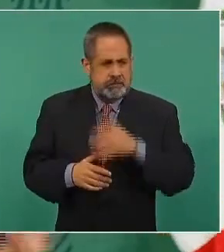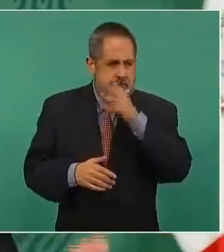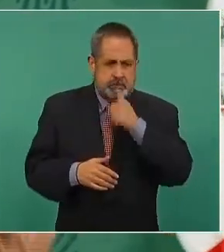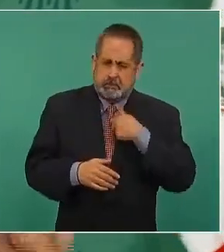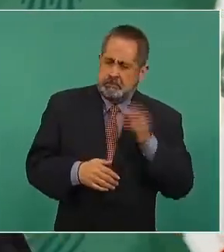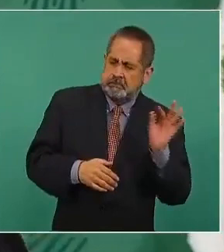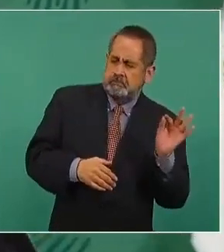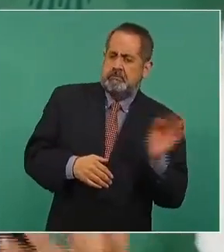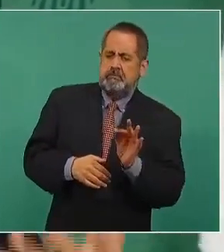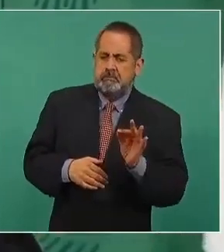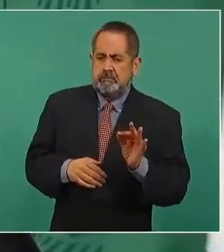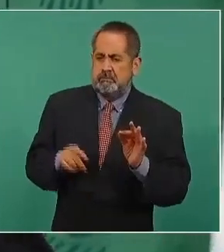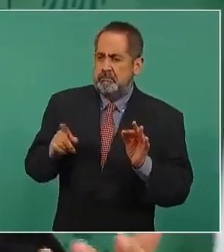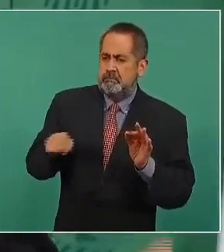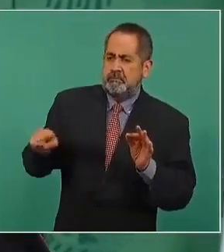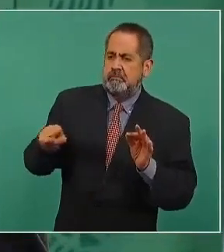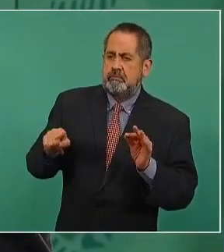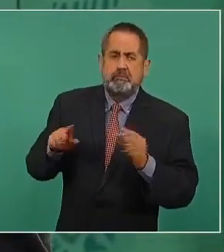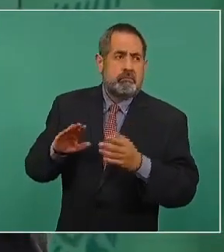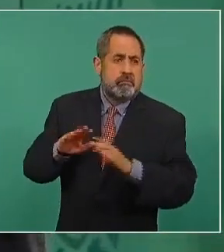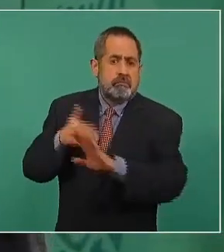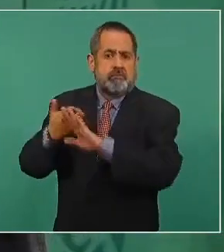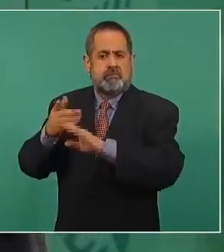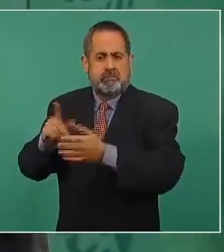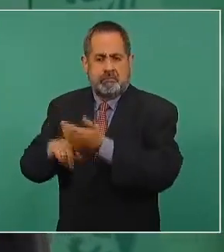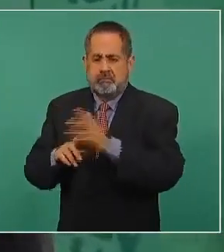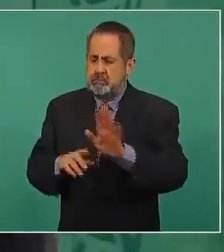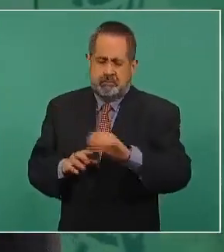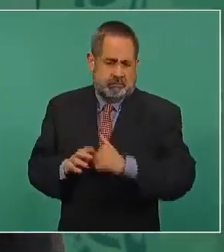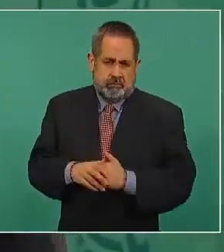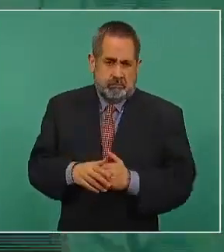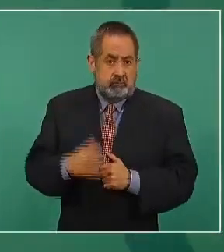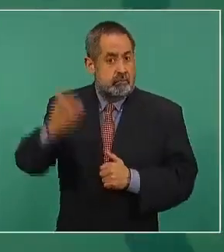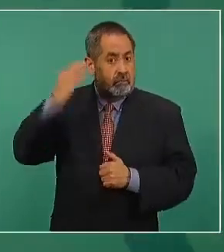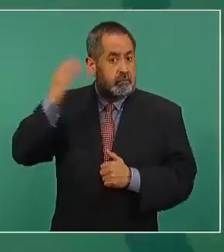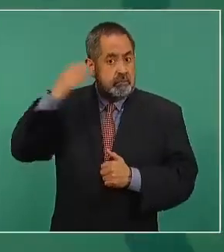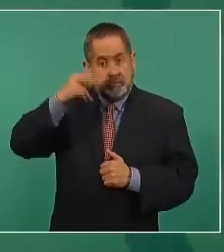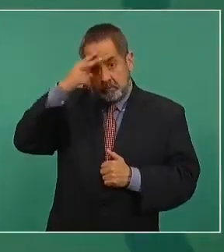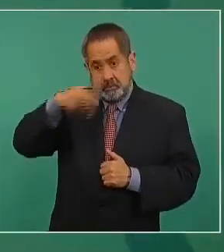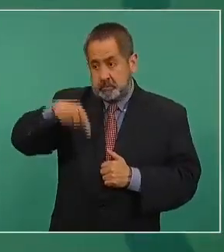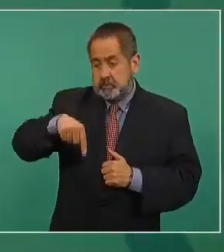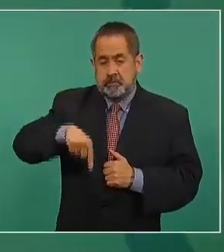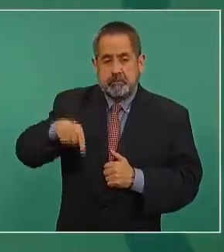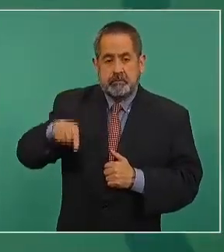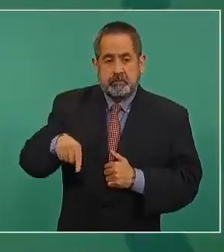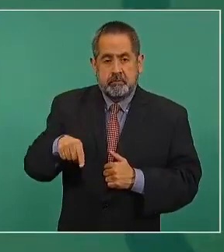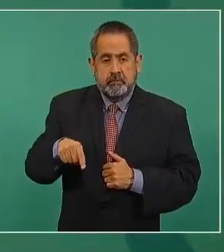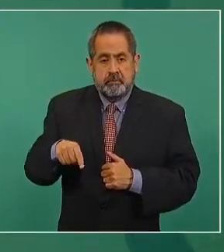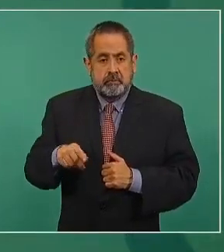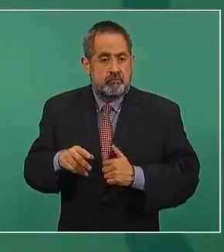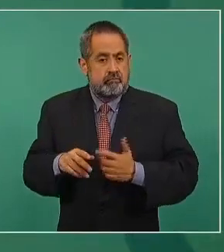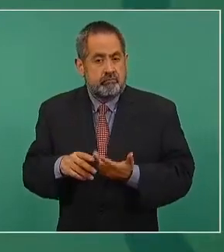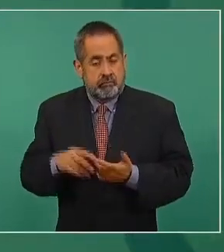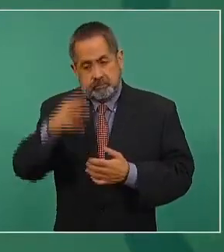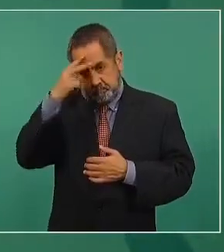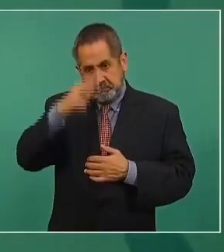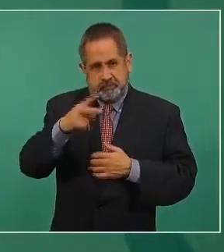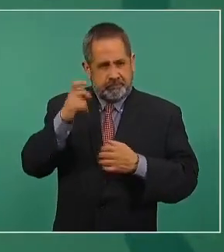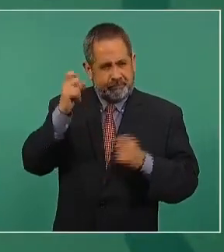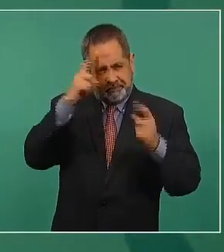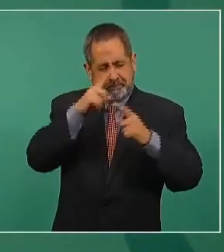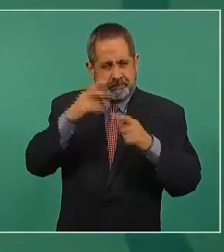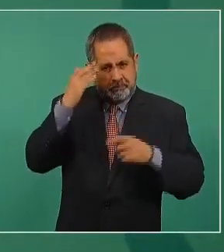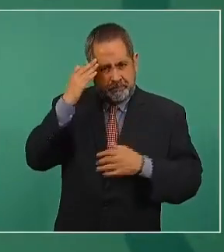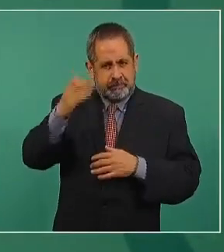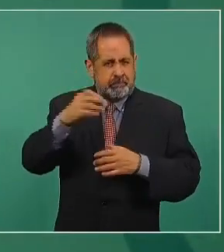Nosotros en México, en los momentos difíciles que hemos atravesado